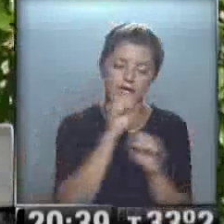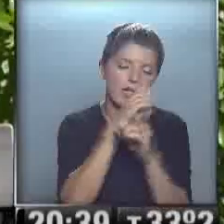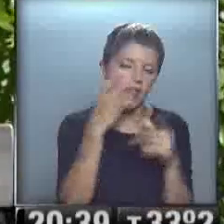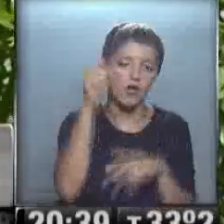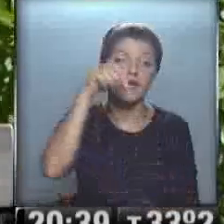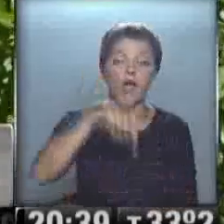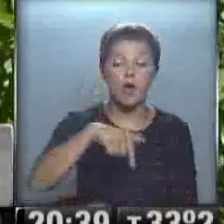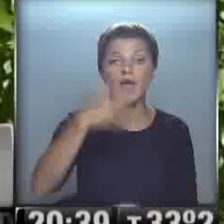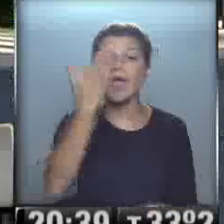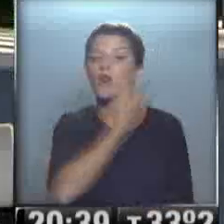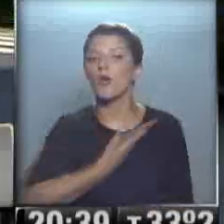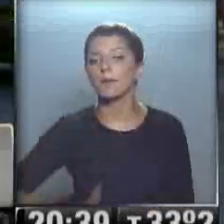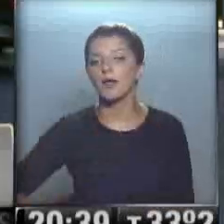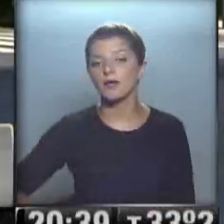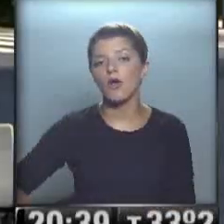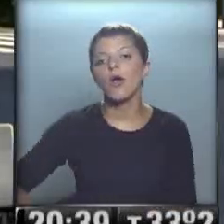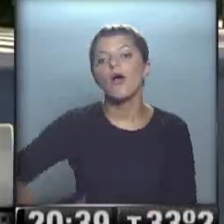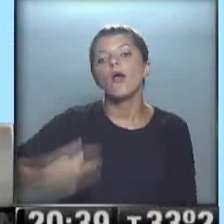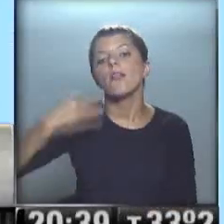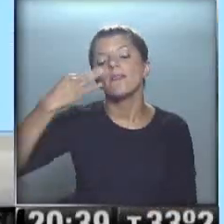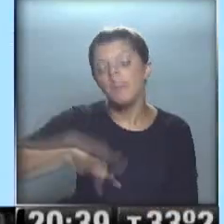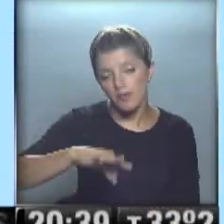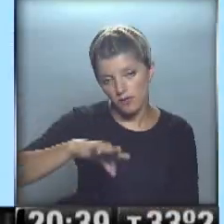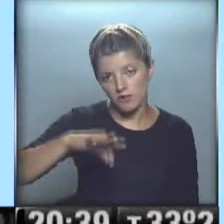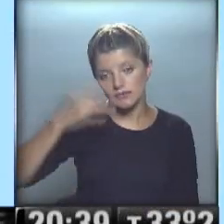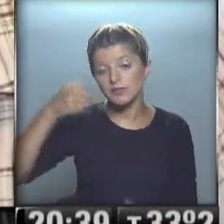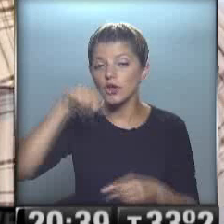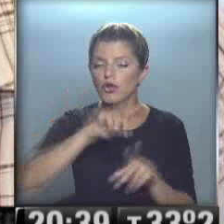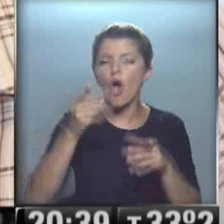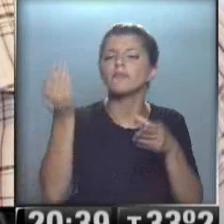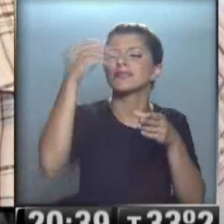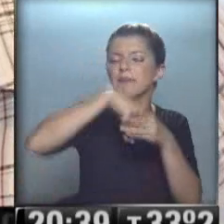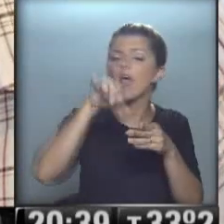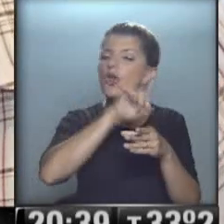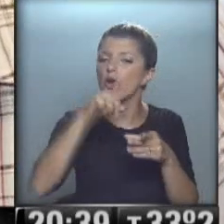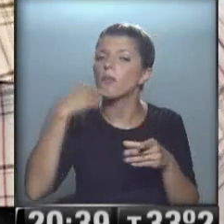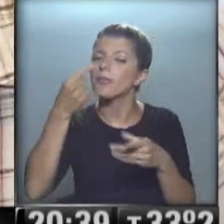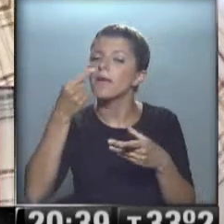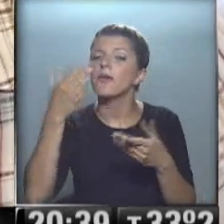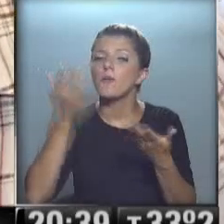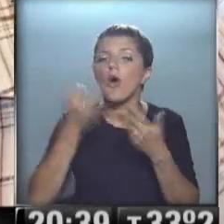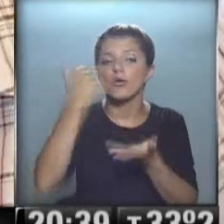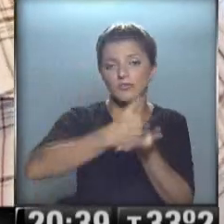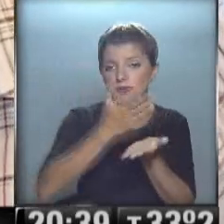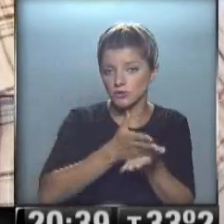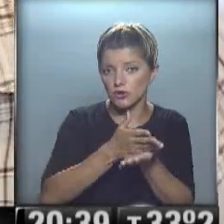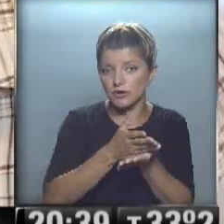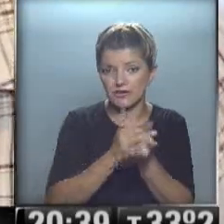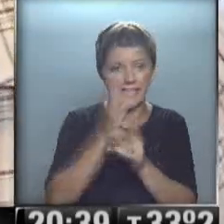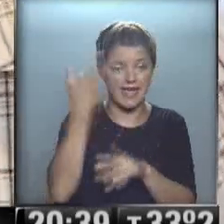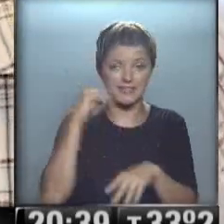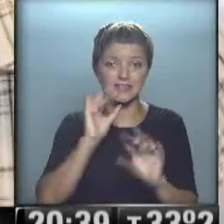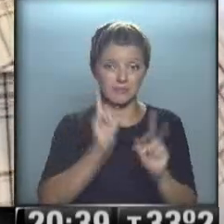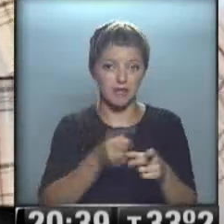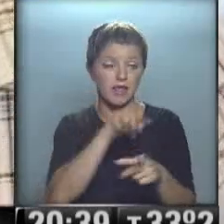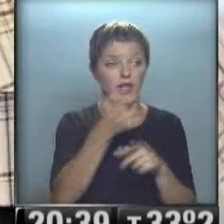estado debe volver a no intervenir debe volver a un sector donde nunca debería haberse ido y donde el que